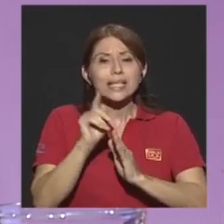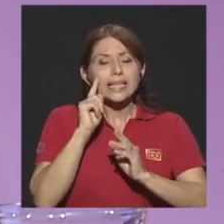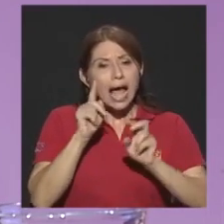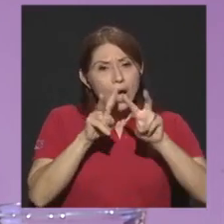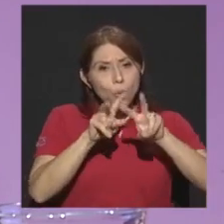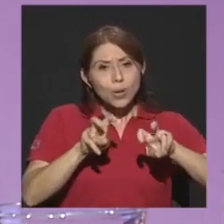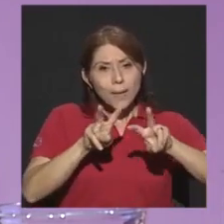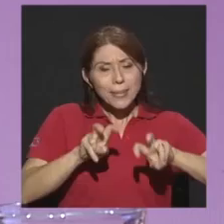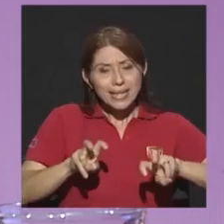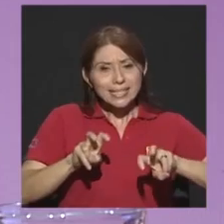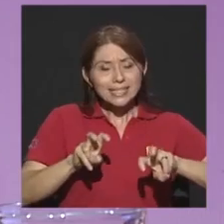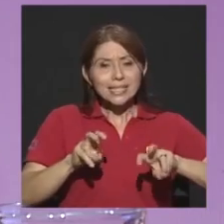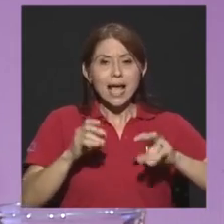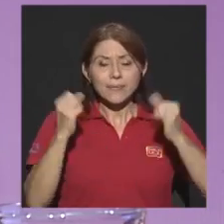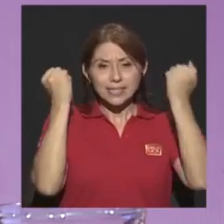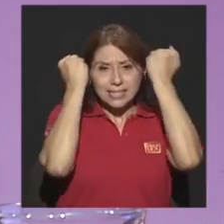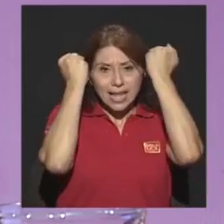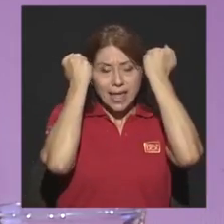y